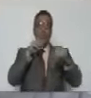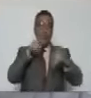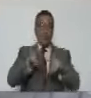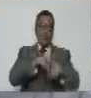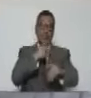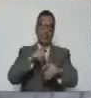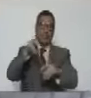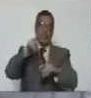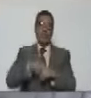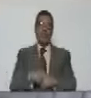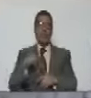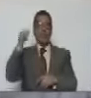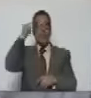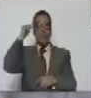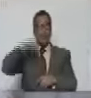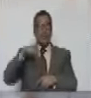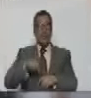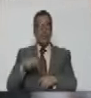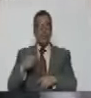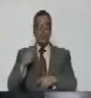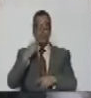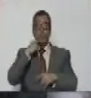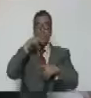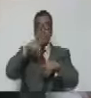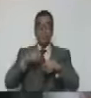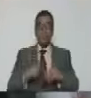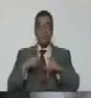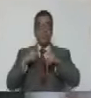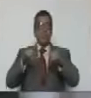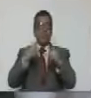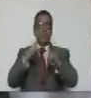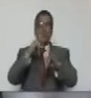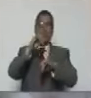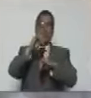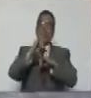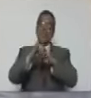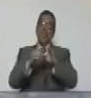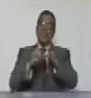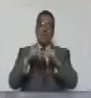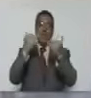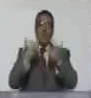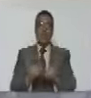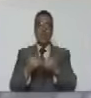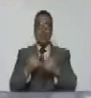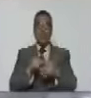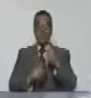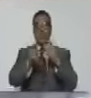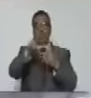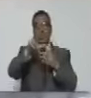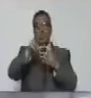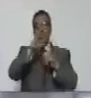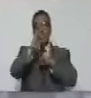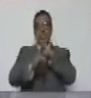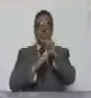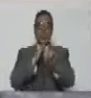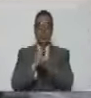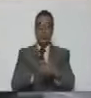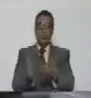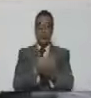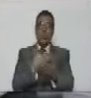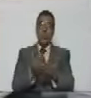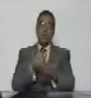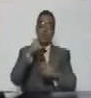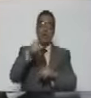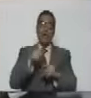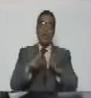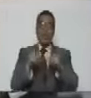poeta. Yo, como novedad, en esta Feria del Libro, que ya es una de las tres ferias internacionales más